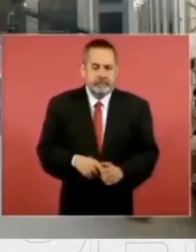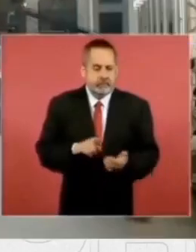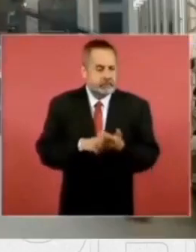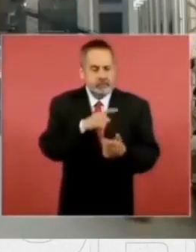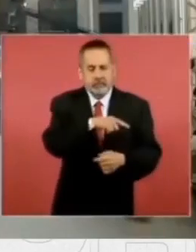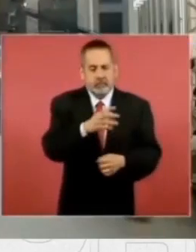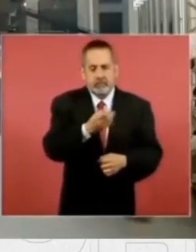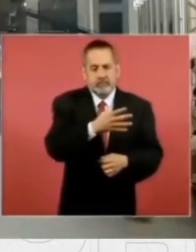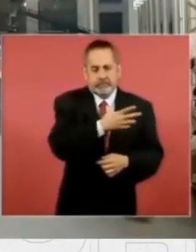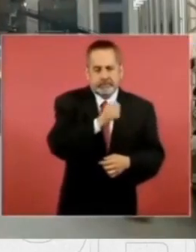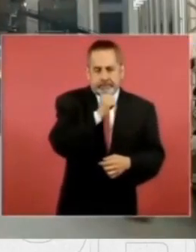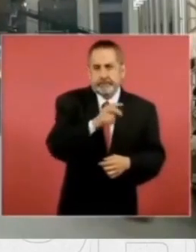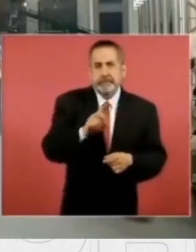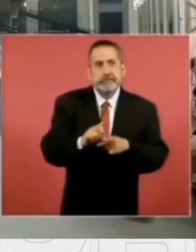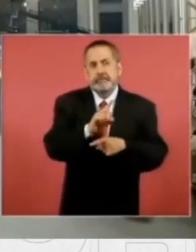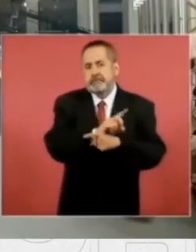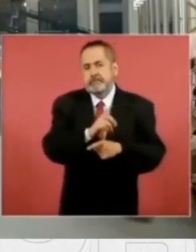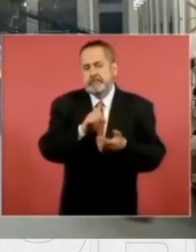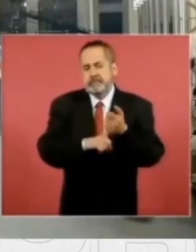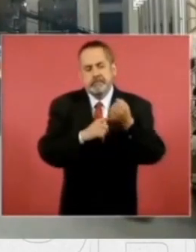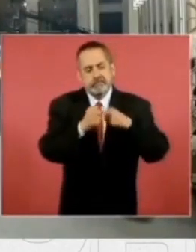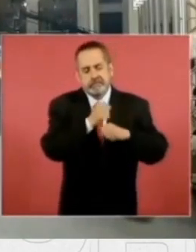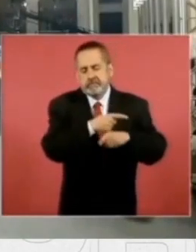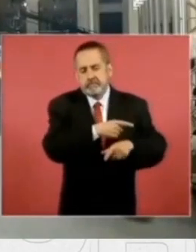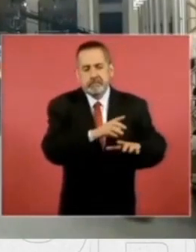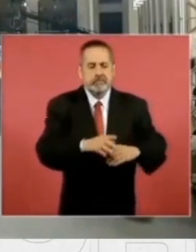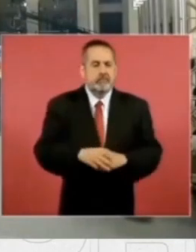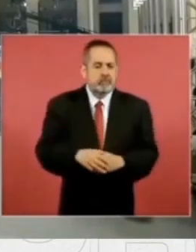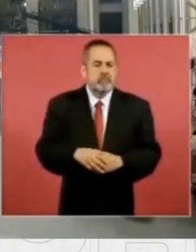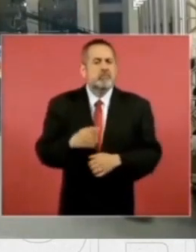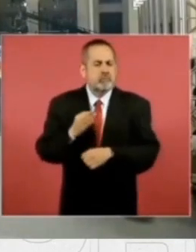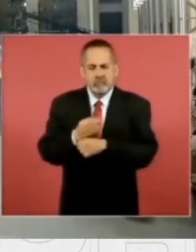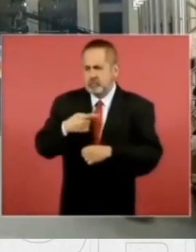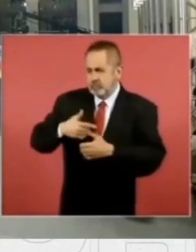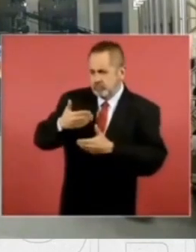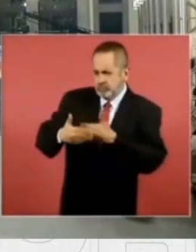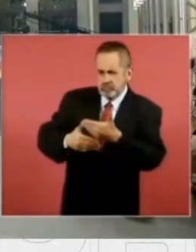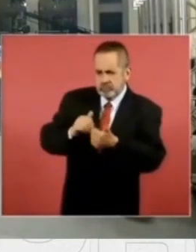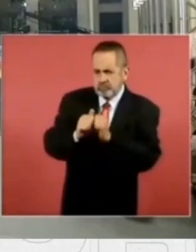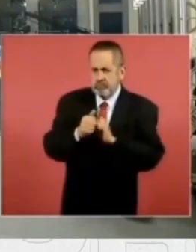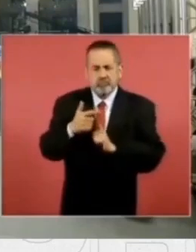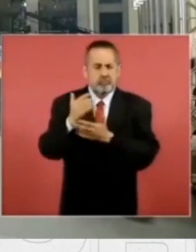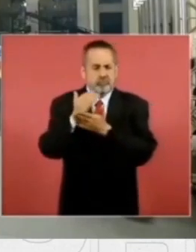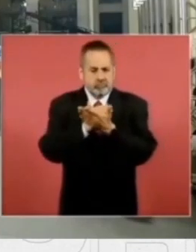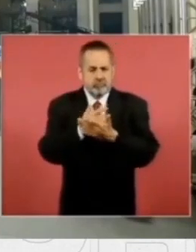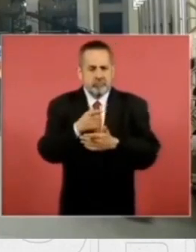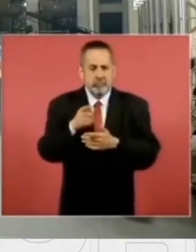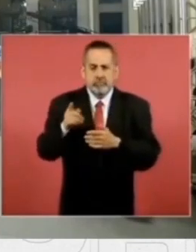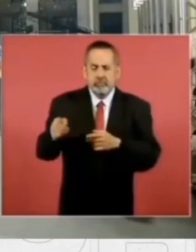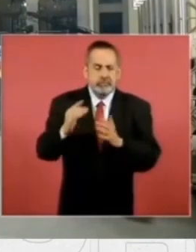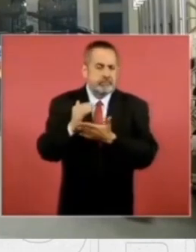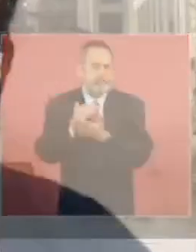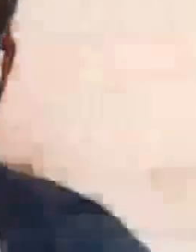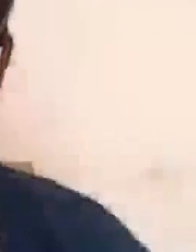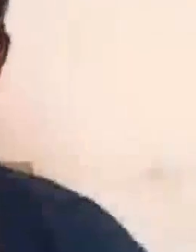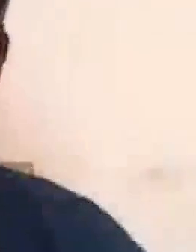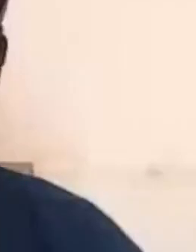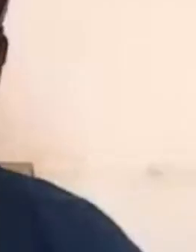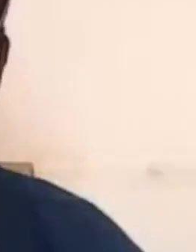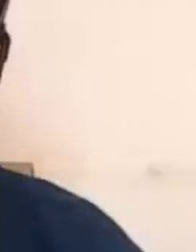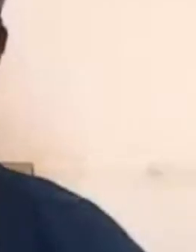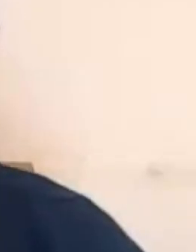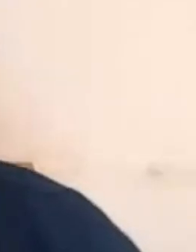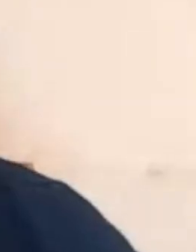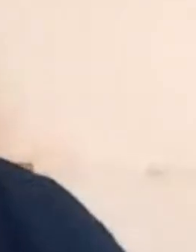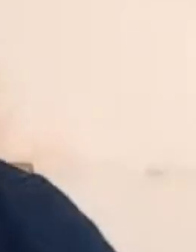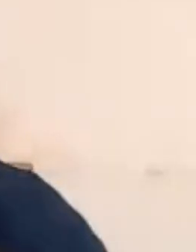No lo hacen así desde hace algún tiempo. Se ha avanzado bastante, ahora ya hay más recato. Gracias, presidente.